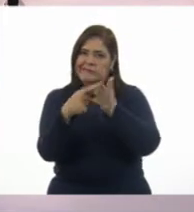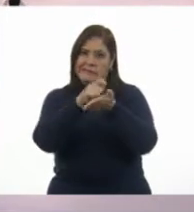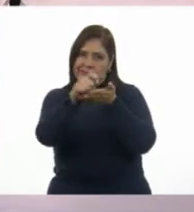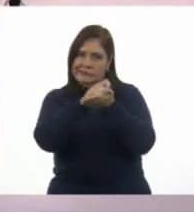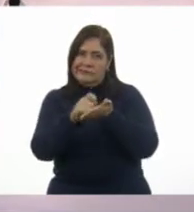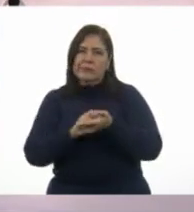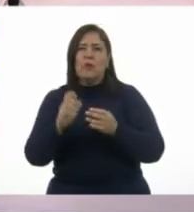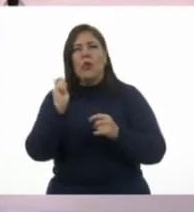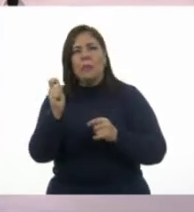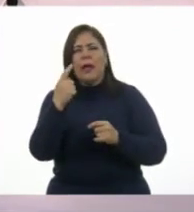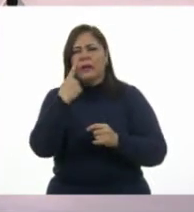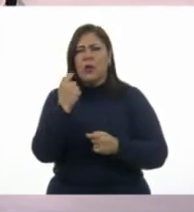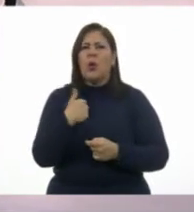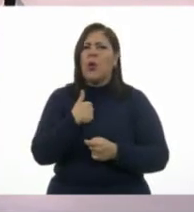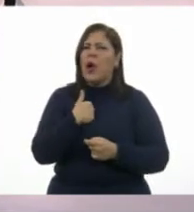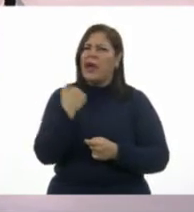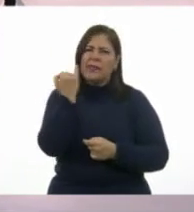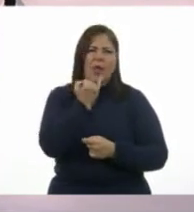lengua hablo?